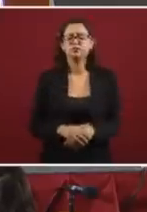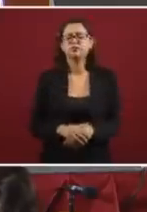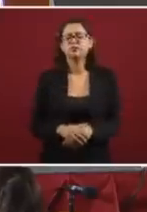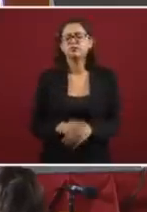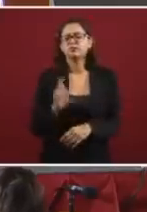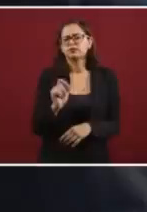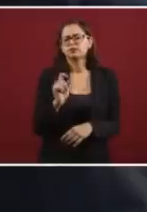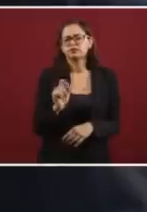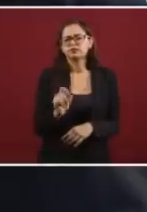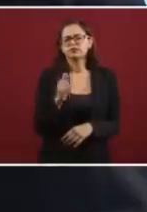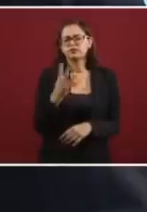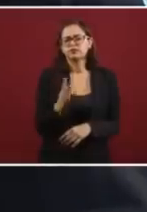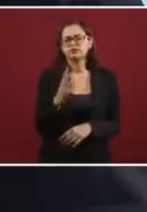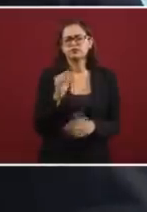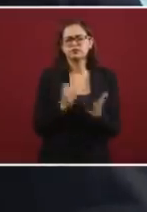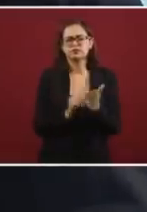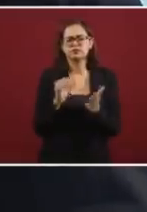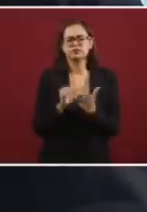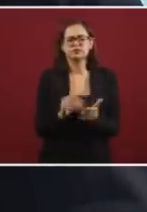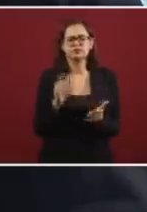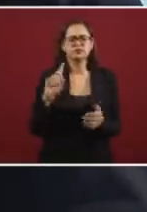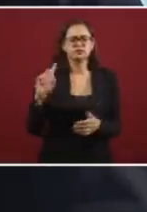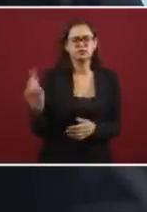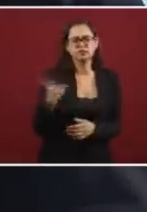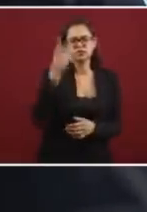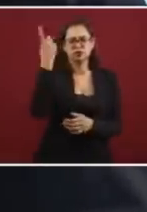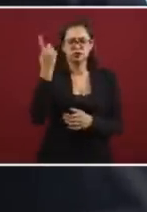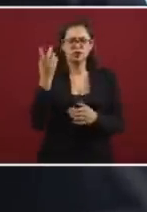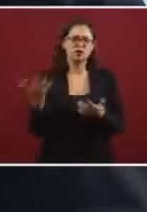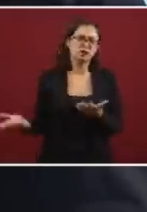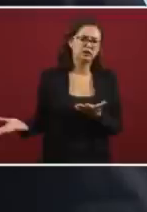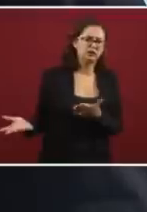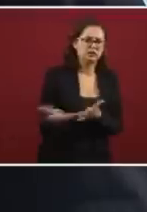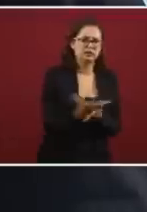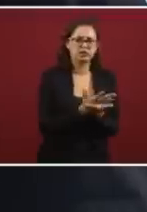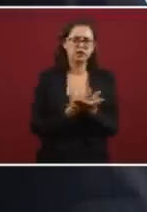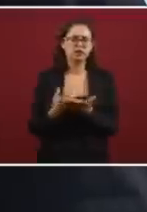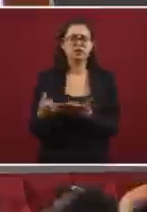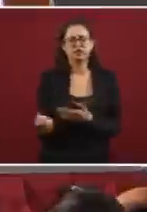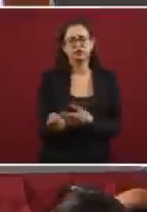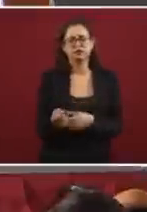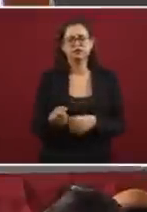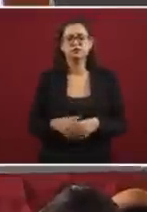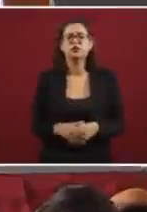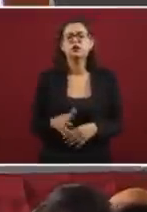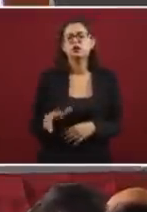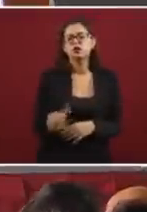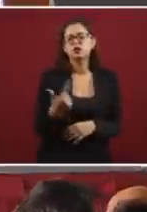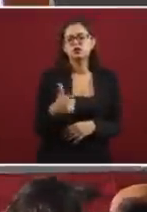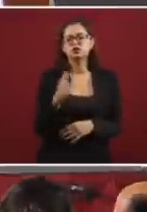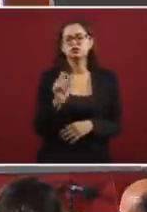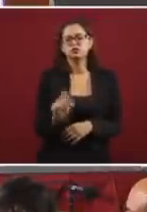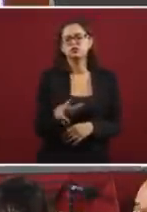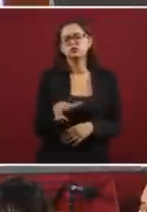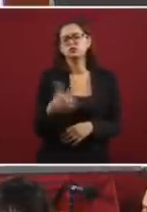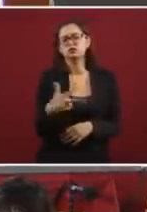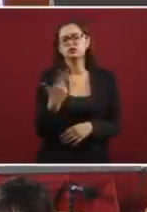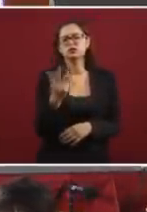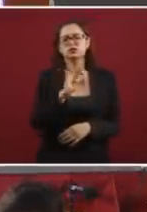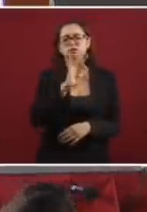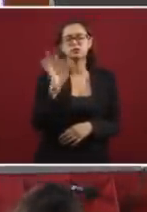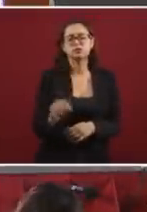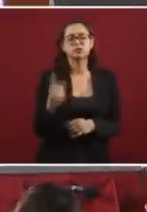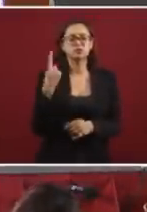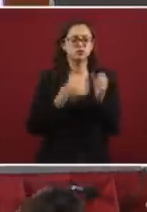24 mil 400 millones de dólares de gasto de los visitantes internacionales 12.13 por ciento